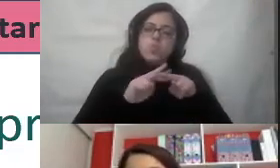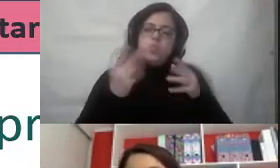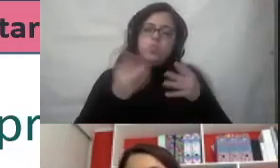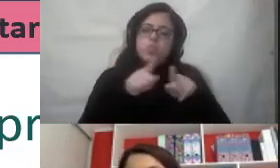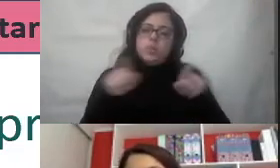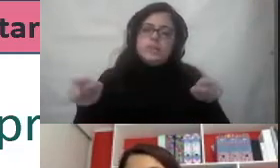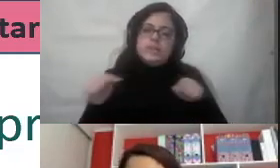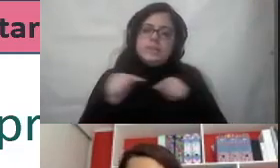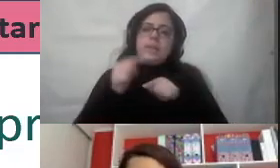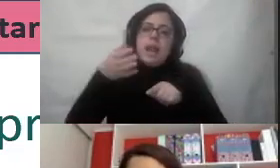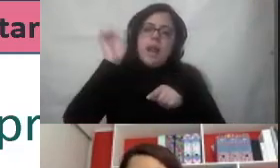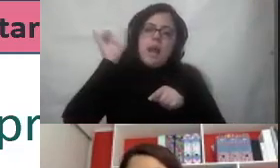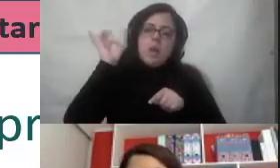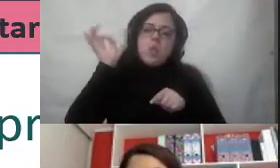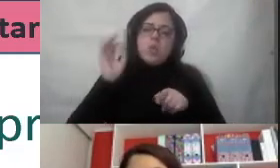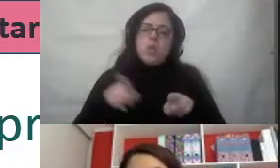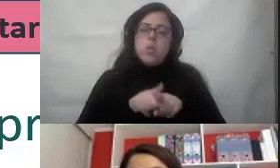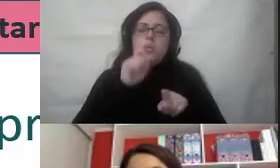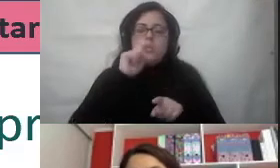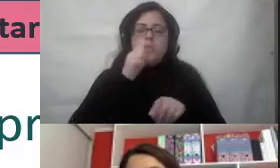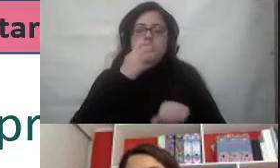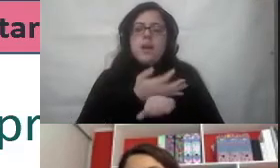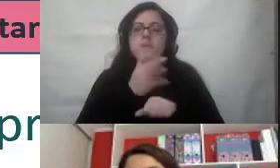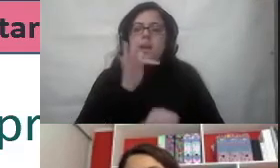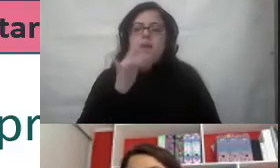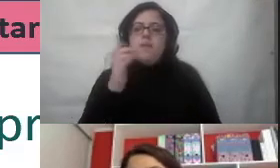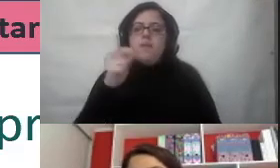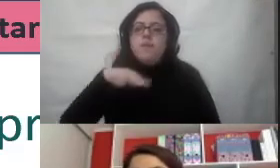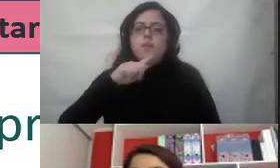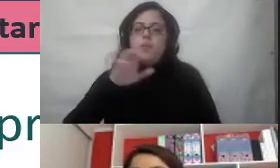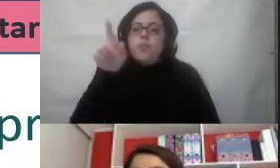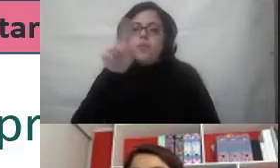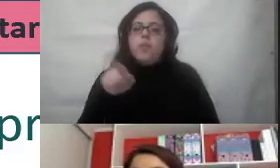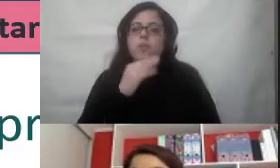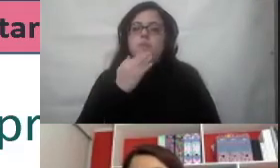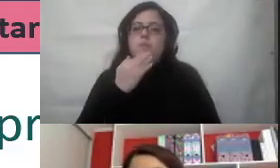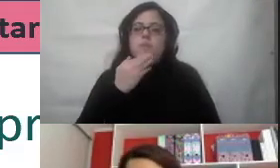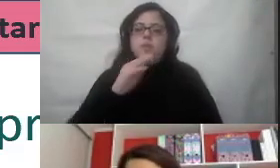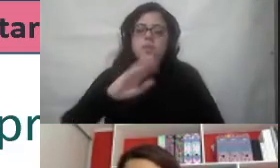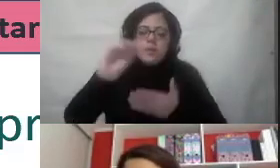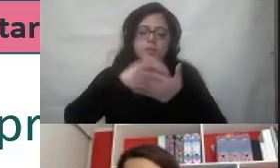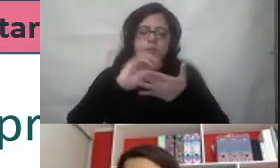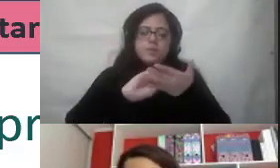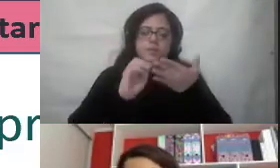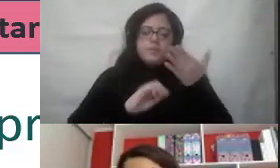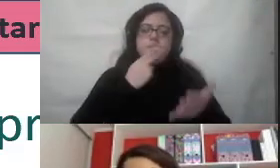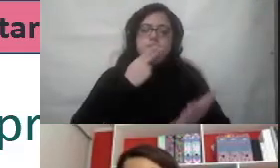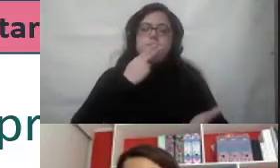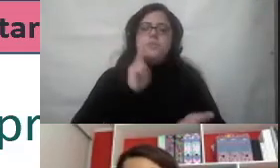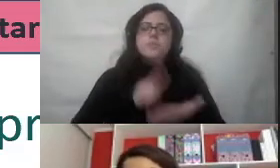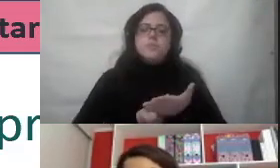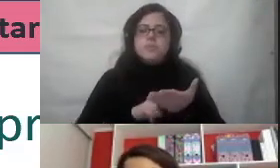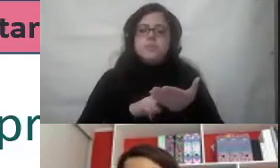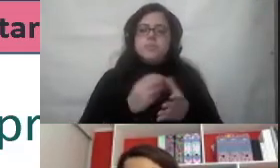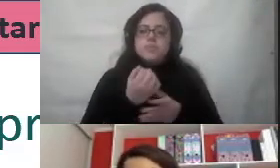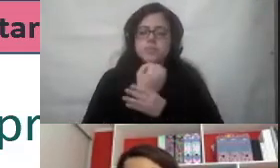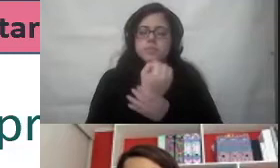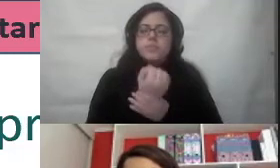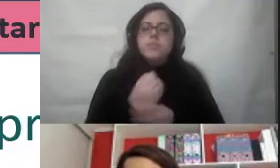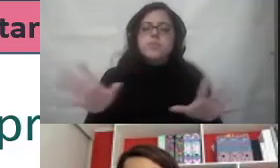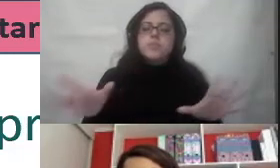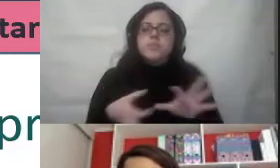se revisan las fuentes, como decía anteriormente, y pueden escribir una carta de manera colaborativa, también en un documento,